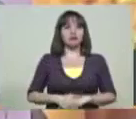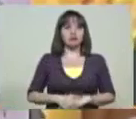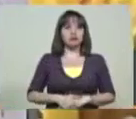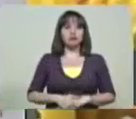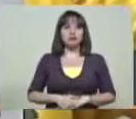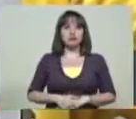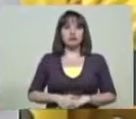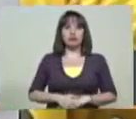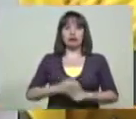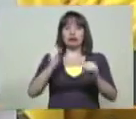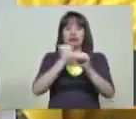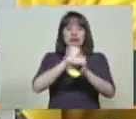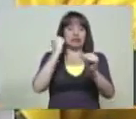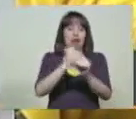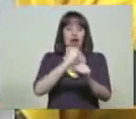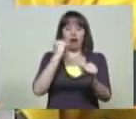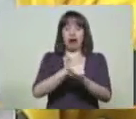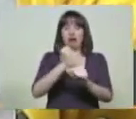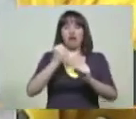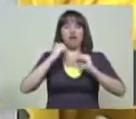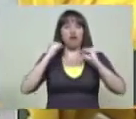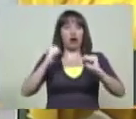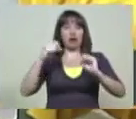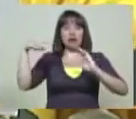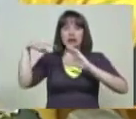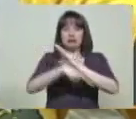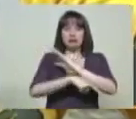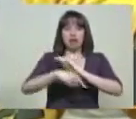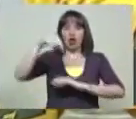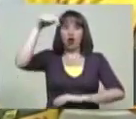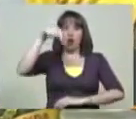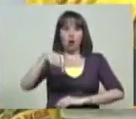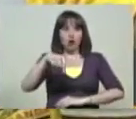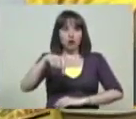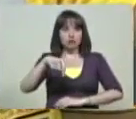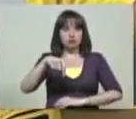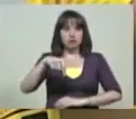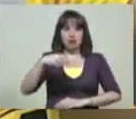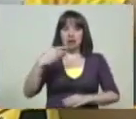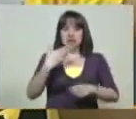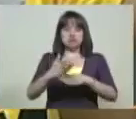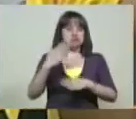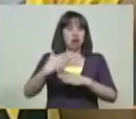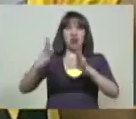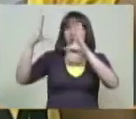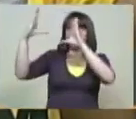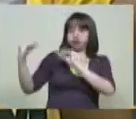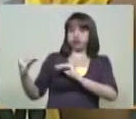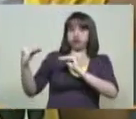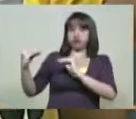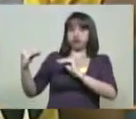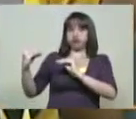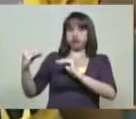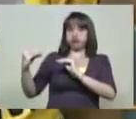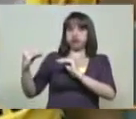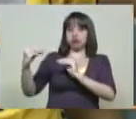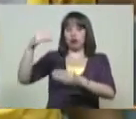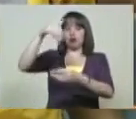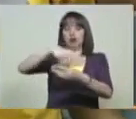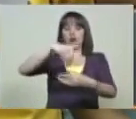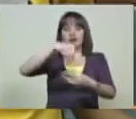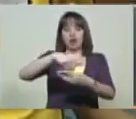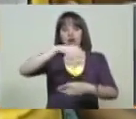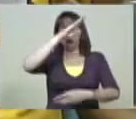y las jornadas del día de hoy incluyendo el apagón cuando diosdado votaba